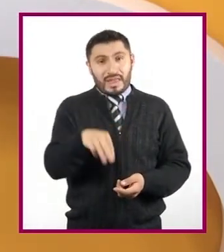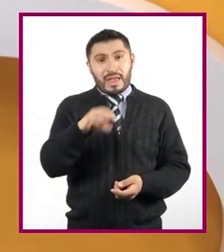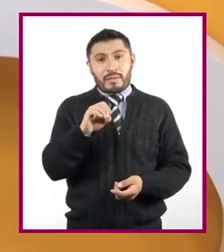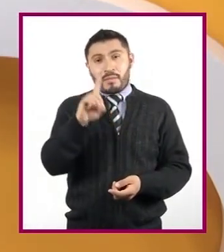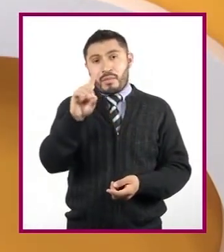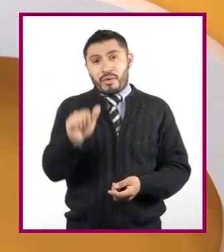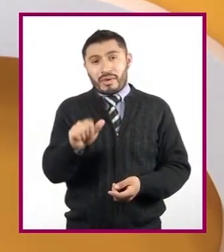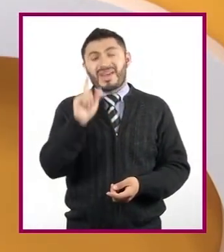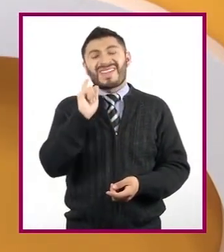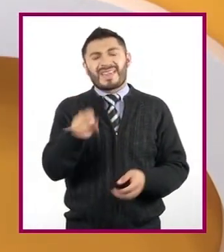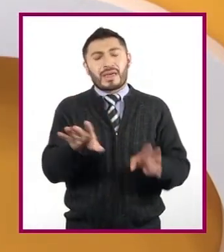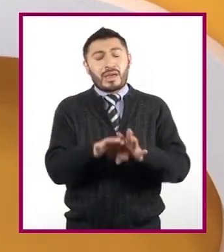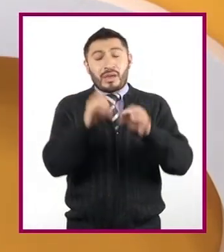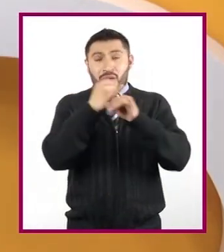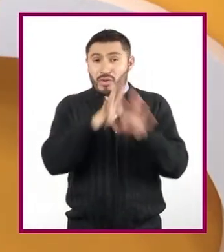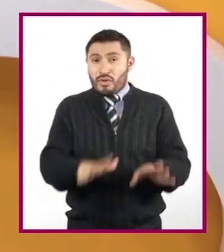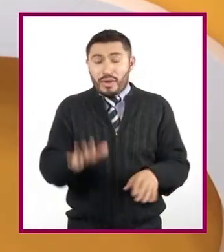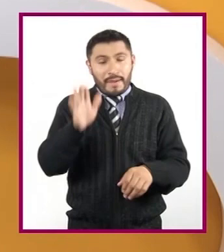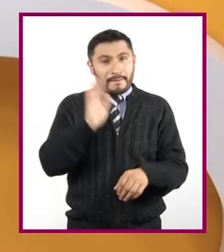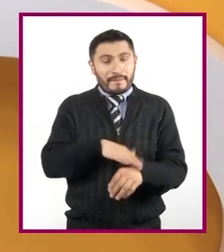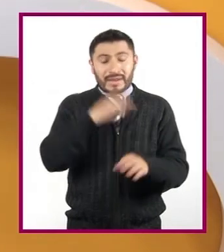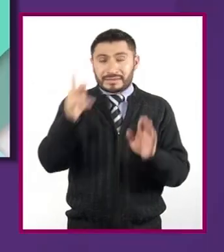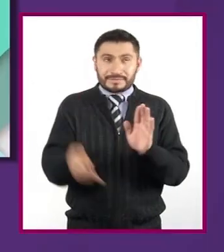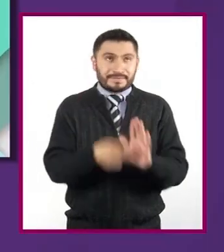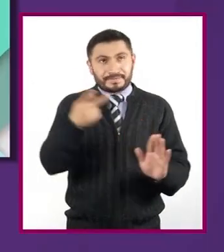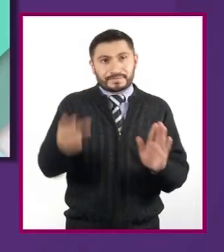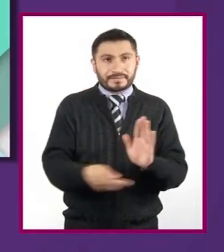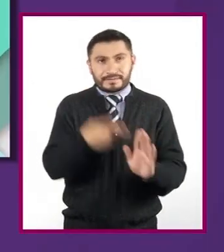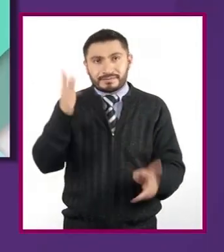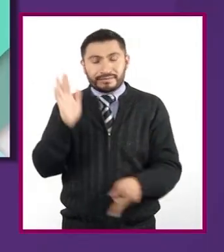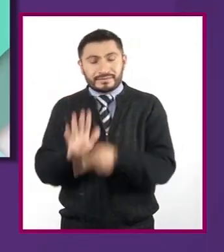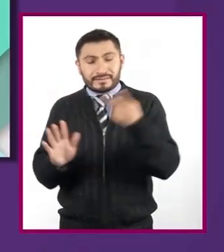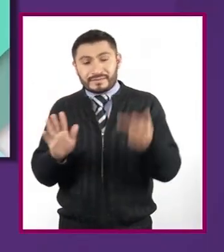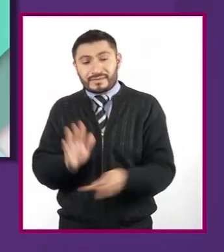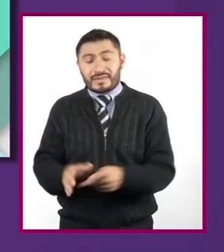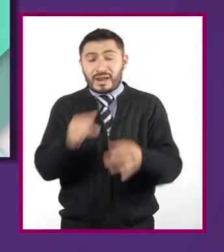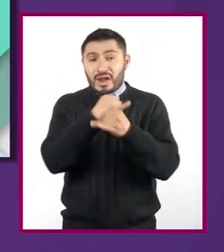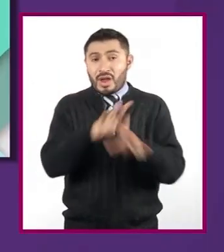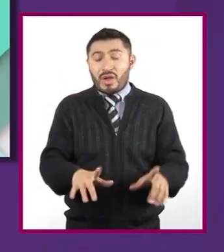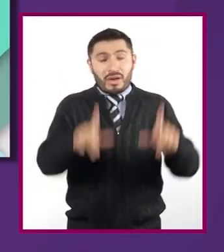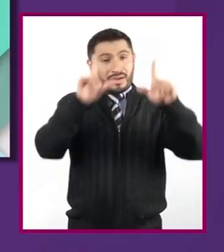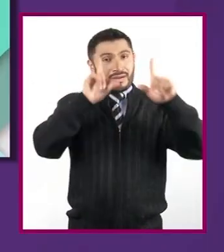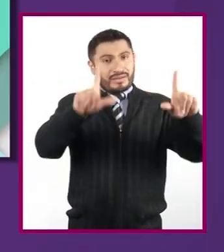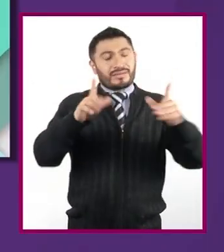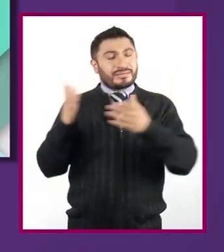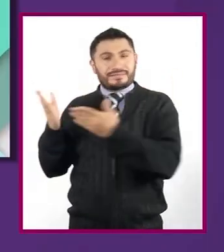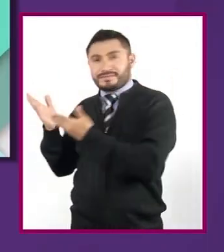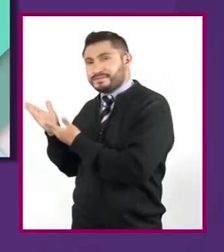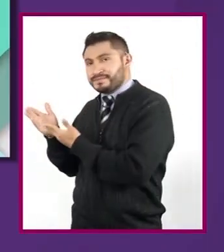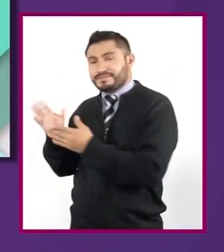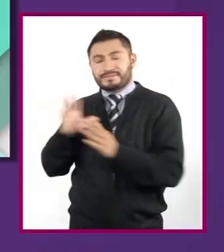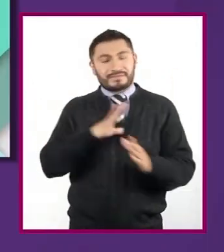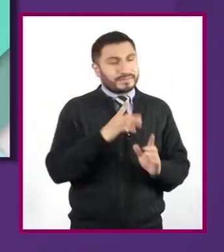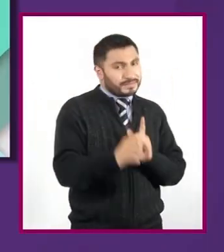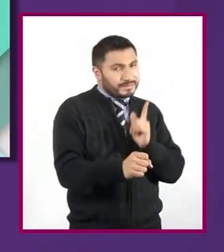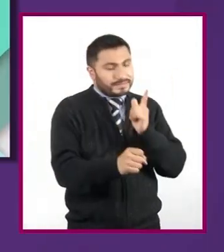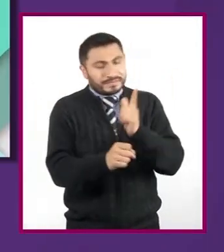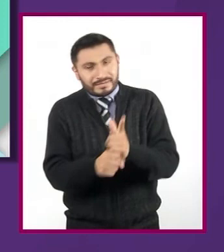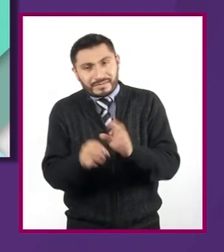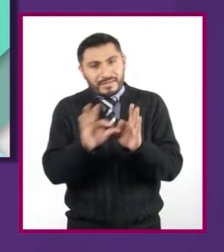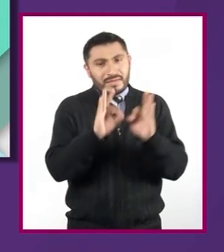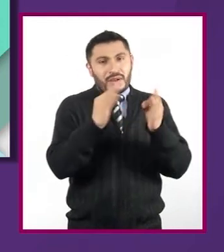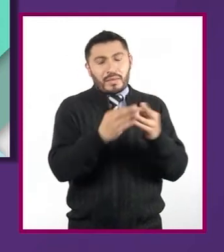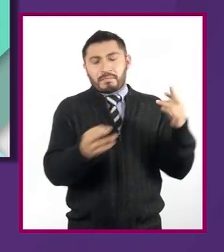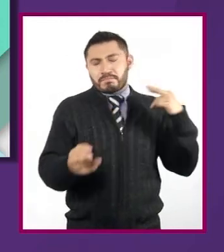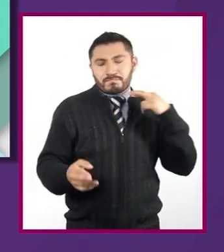moda es el dato que más se repite. Los datos de la tabla nos permiten ubicar de una forma